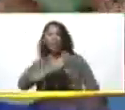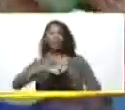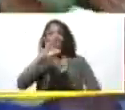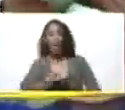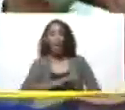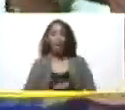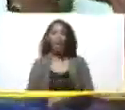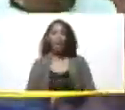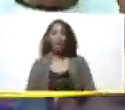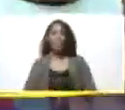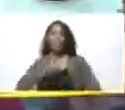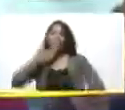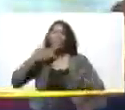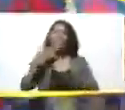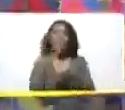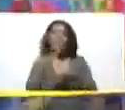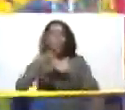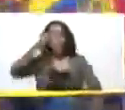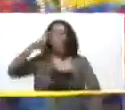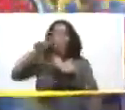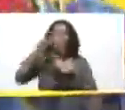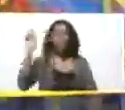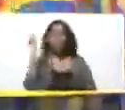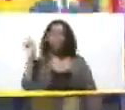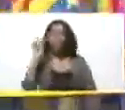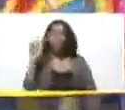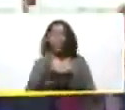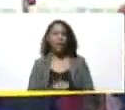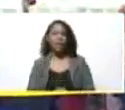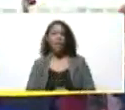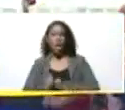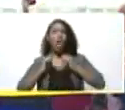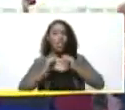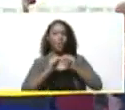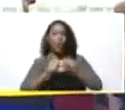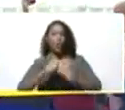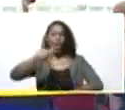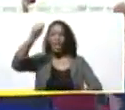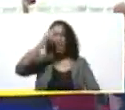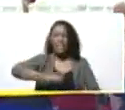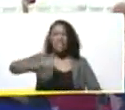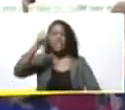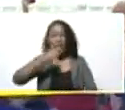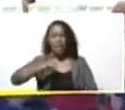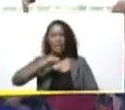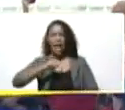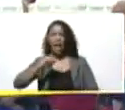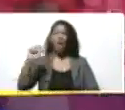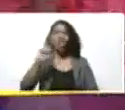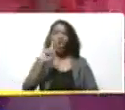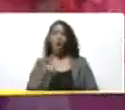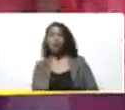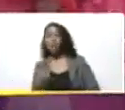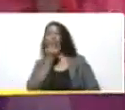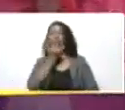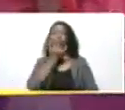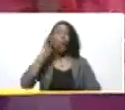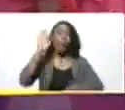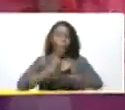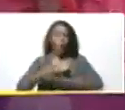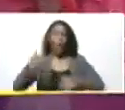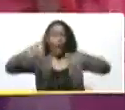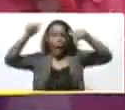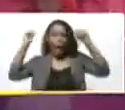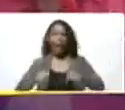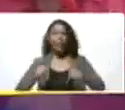soberanos! ¡Gracias, pueblo de Venezuela! ¡Seguimos en resistencia! ¡No se equivoquen, porque